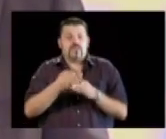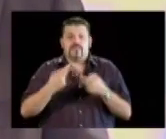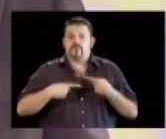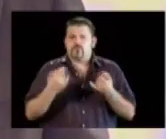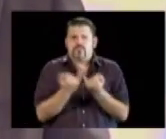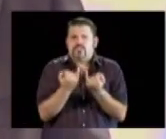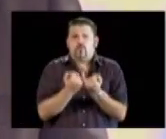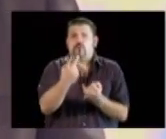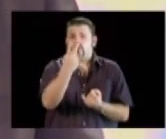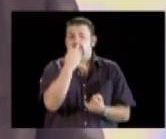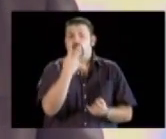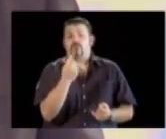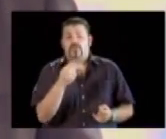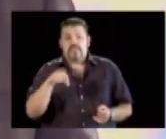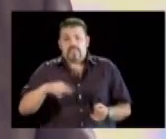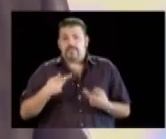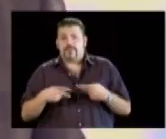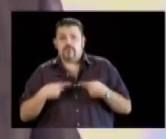en Ciudad Juárez y